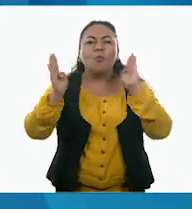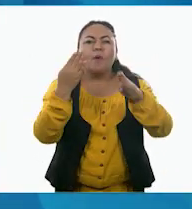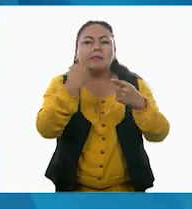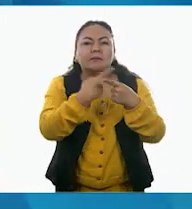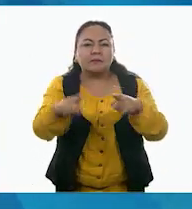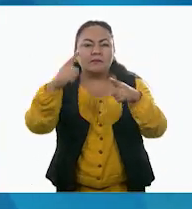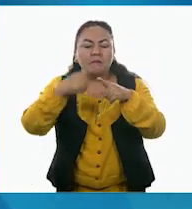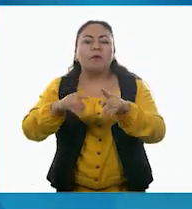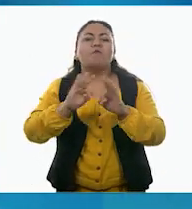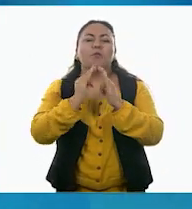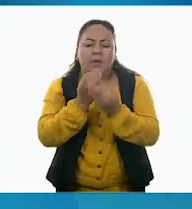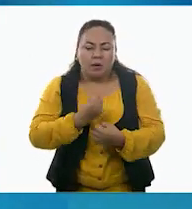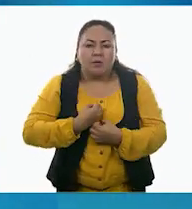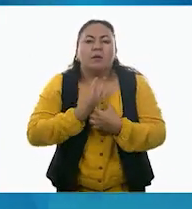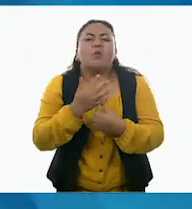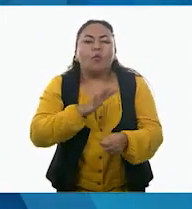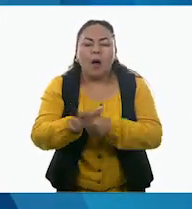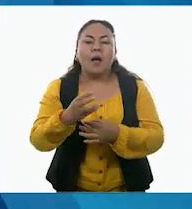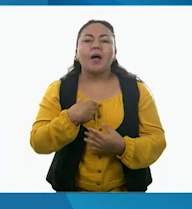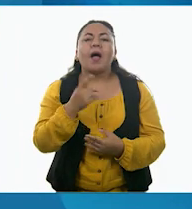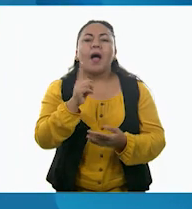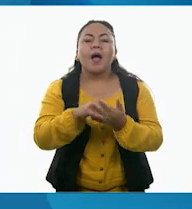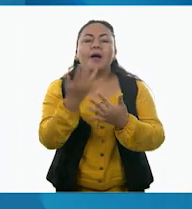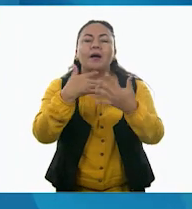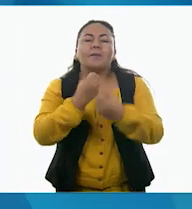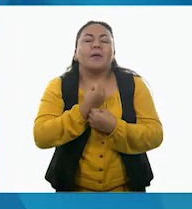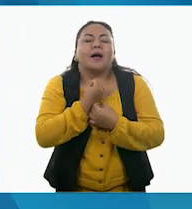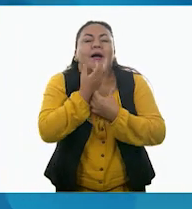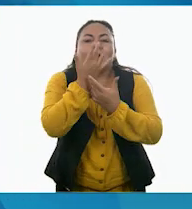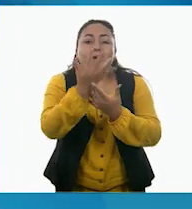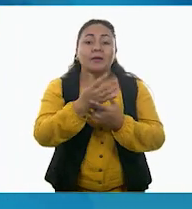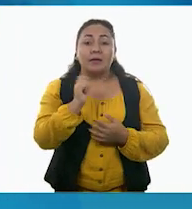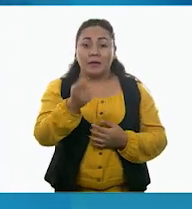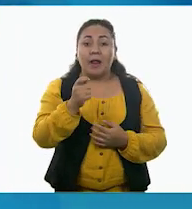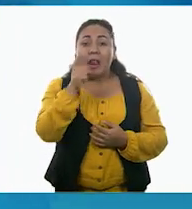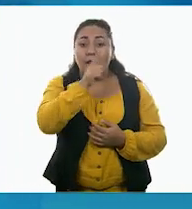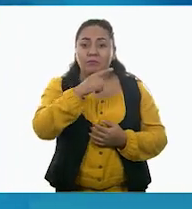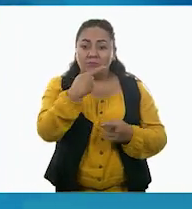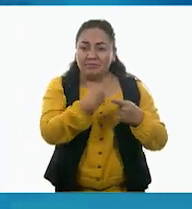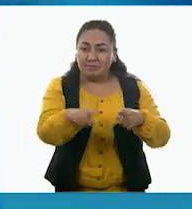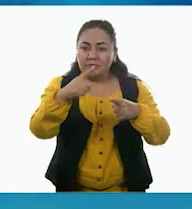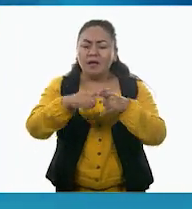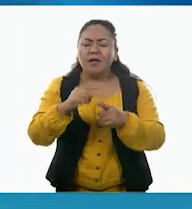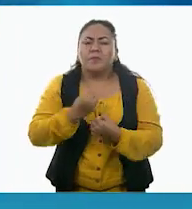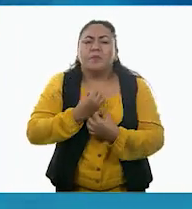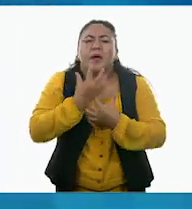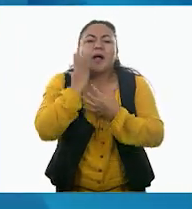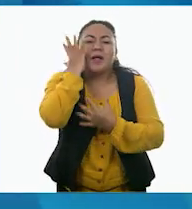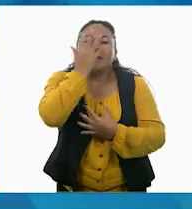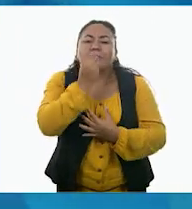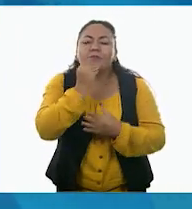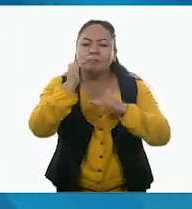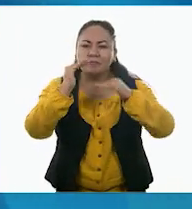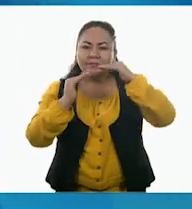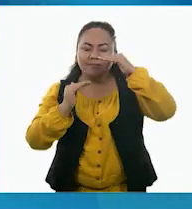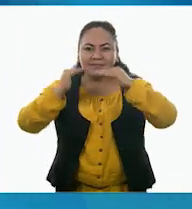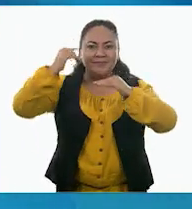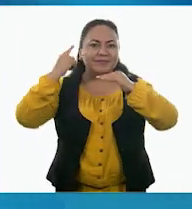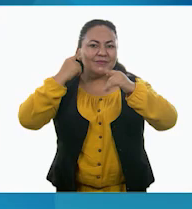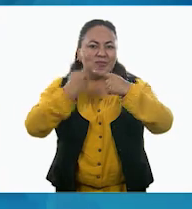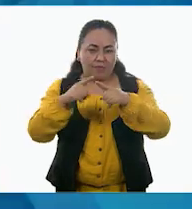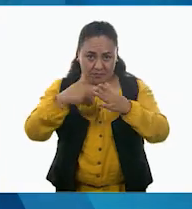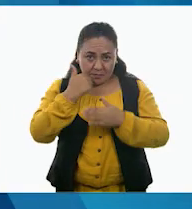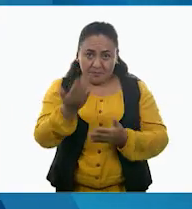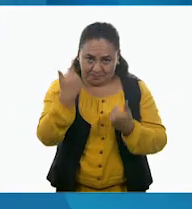Otra forma de expresarlo es la poesía, y en cada lengua los poemas tienen belleza y matices. ¿Me acompañas